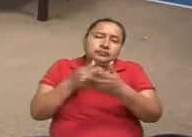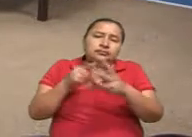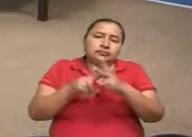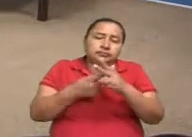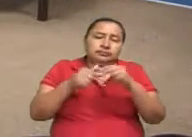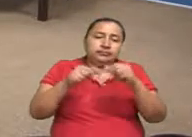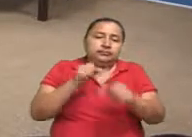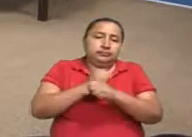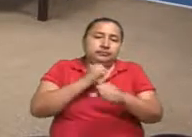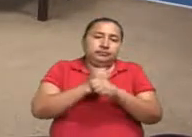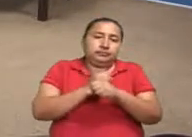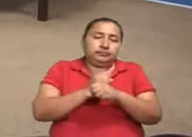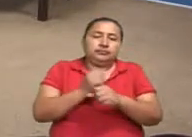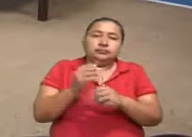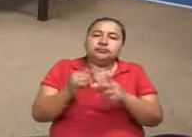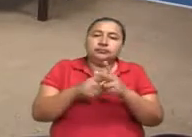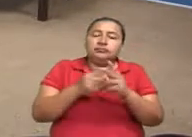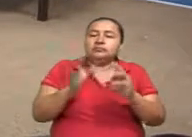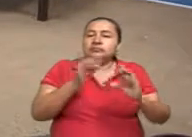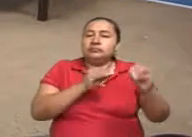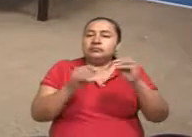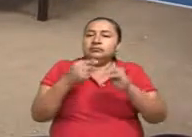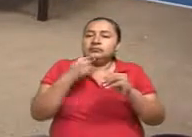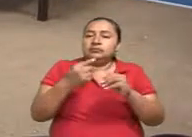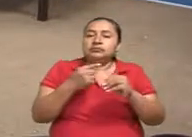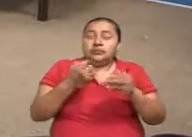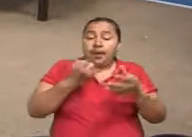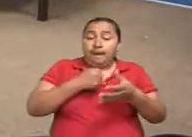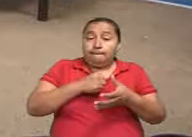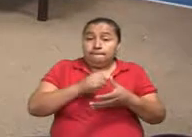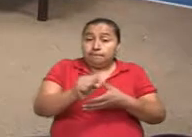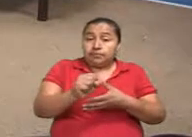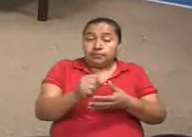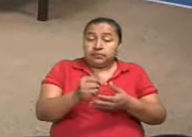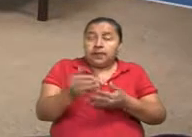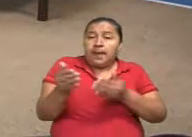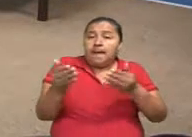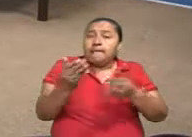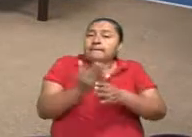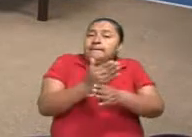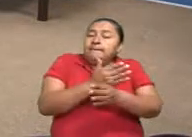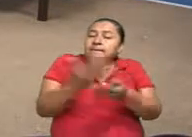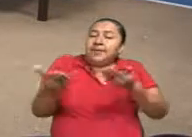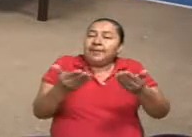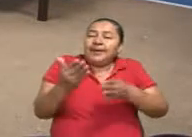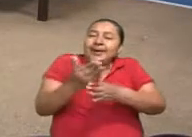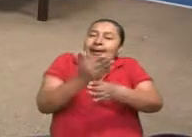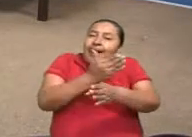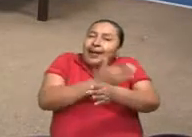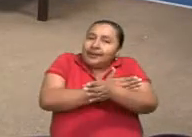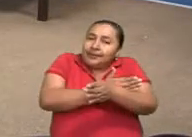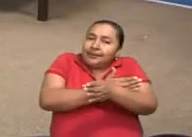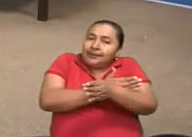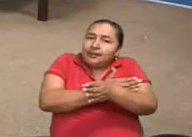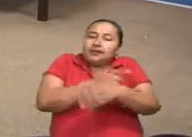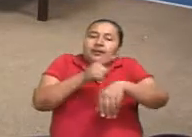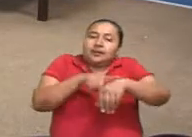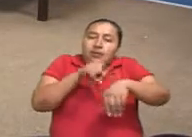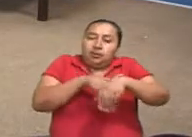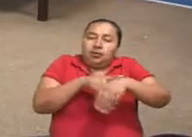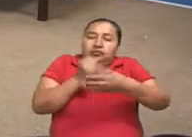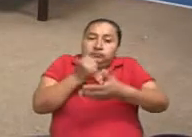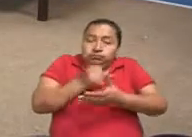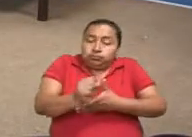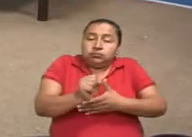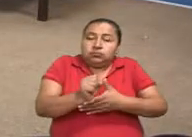lo iniciáramos, doctora, hablábamos de que el nacimiento prematuro es un factor de riesgo. Así también es. Para que los